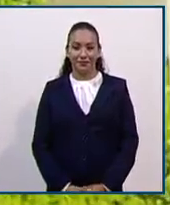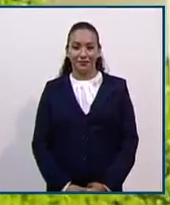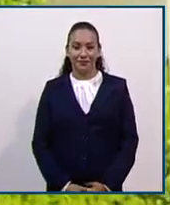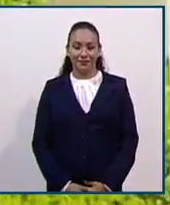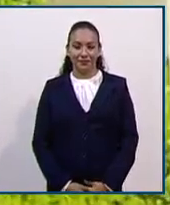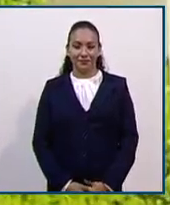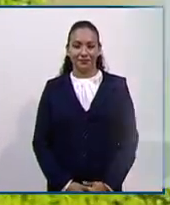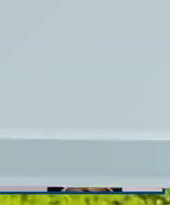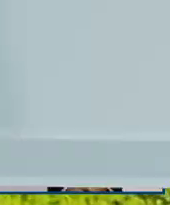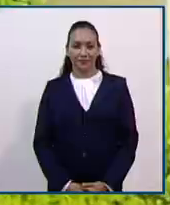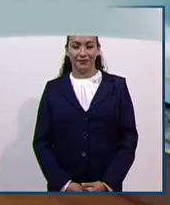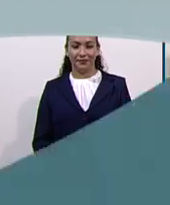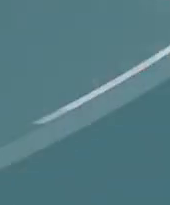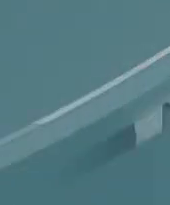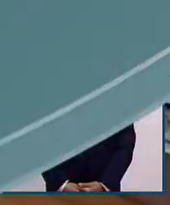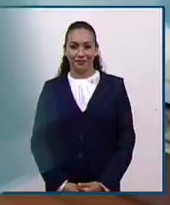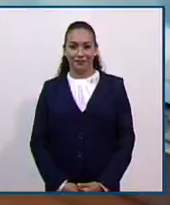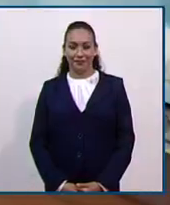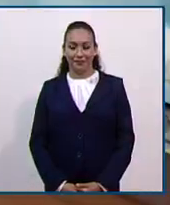Peña.